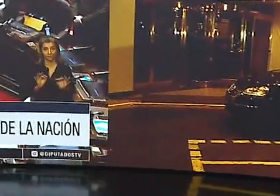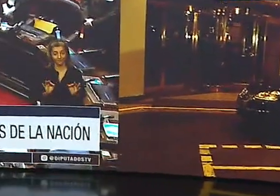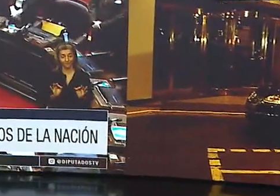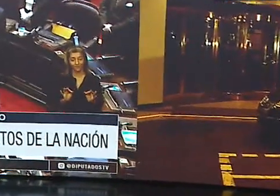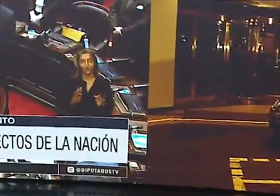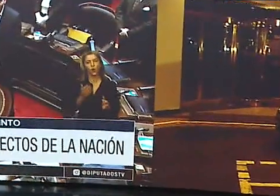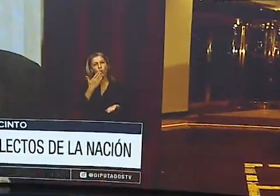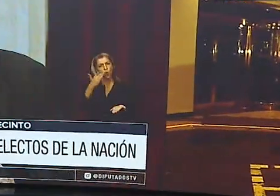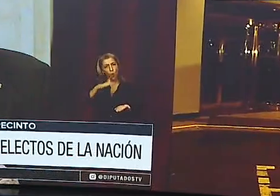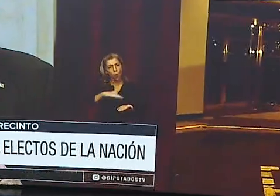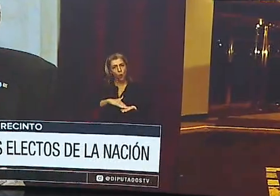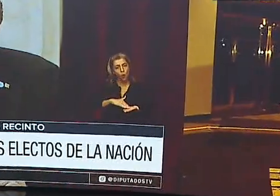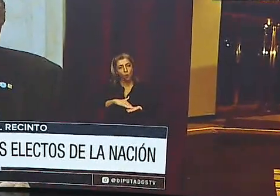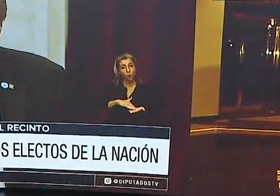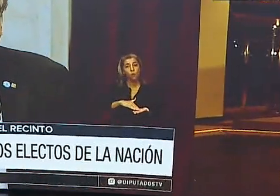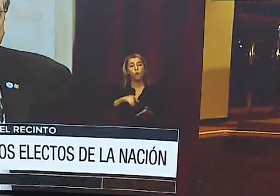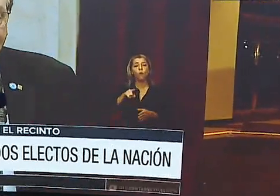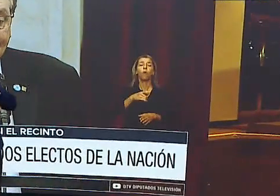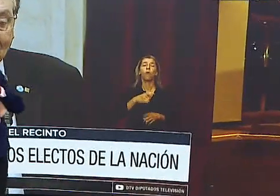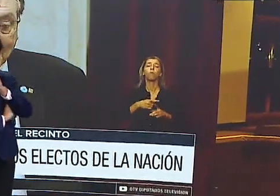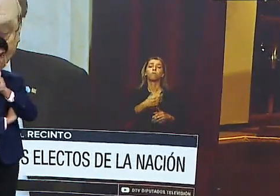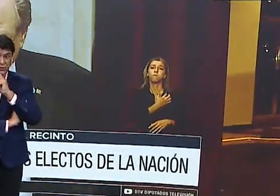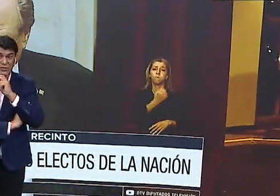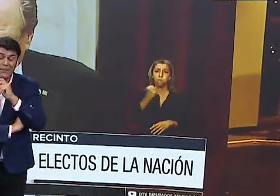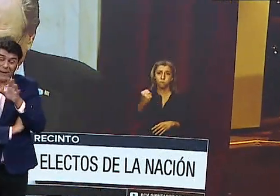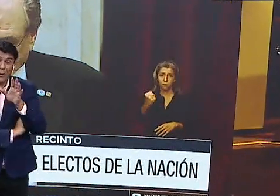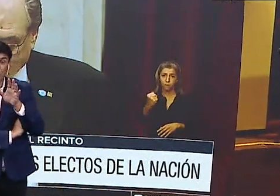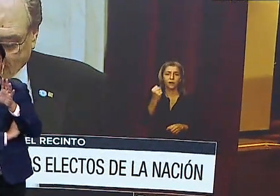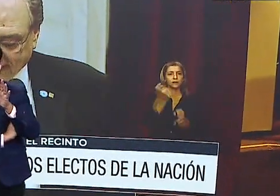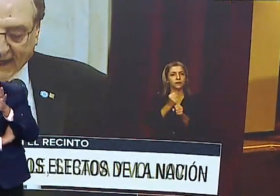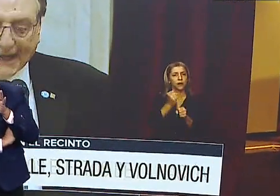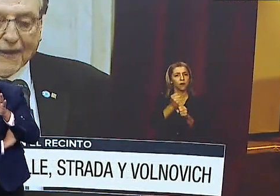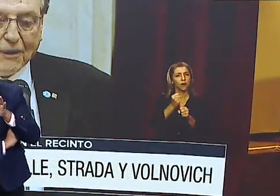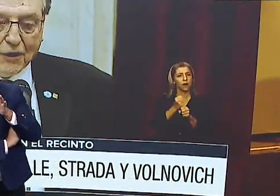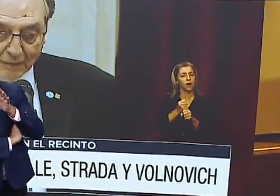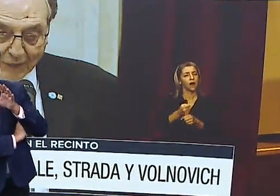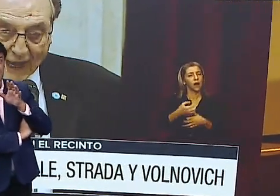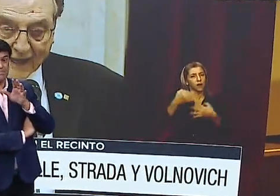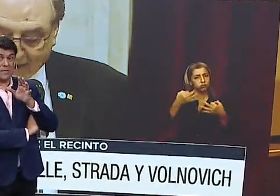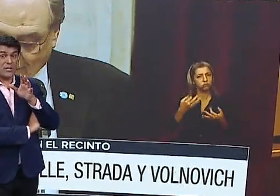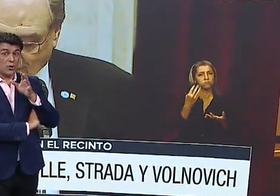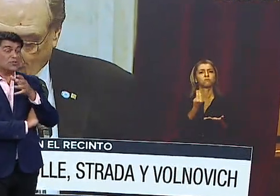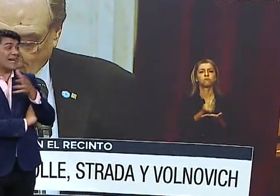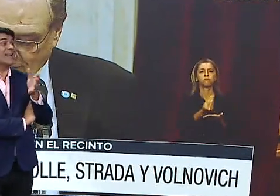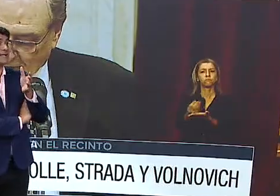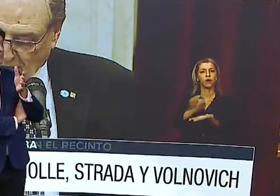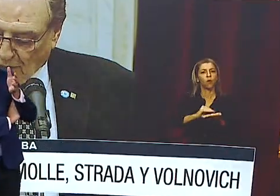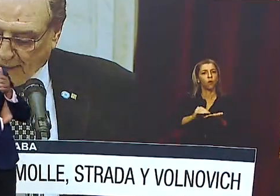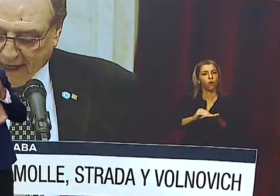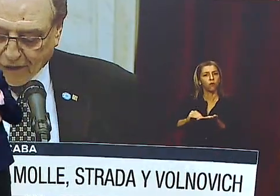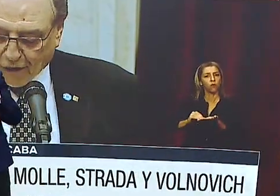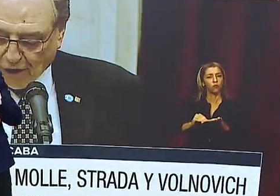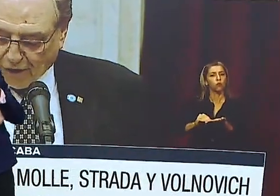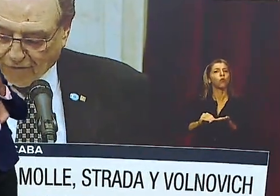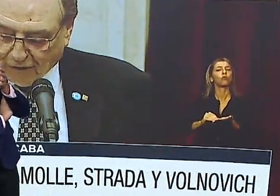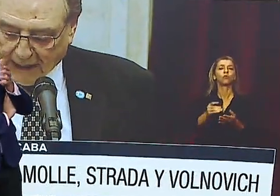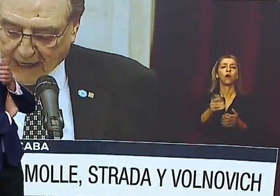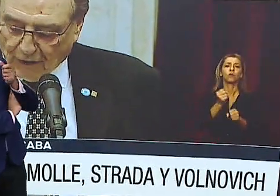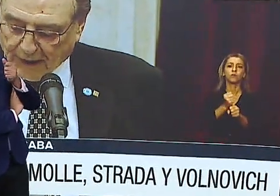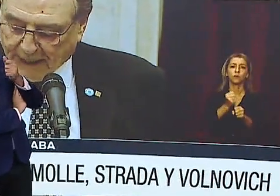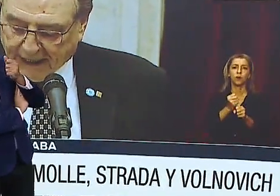2024. Digo, ya arrancamos mal, con silbidos, abucheos, reproches, aplausos y con chicanas, porque a la hora de